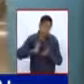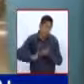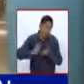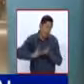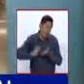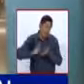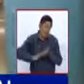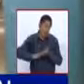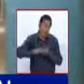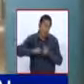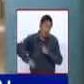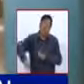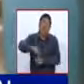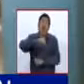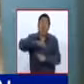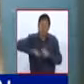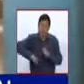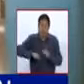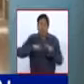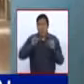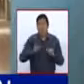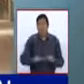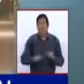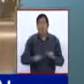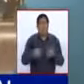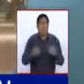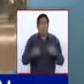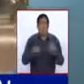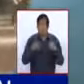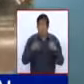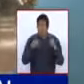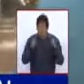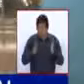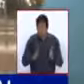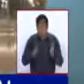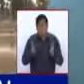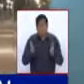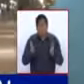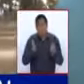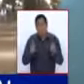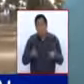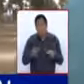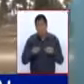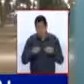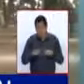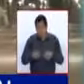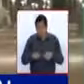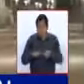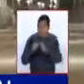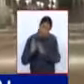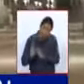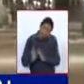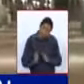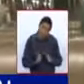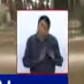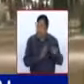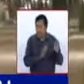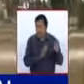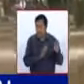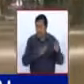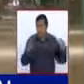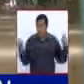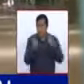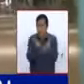patentes para que alrededor haya asentamientos comerciantes para que se pueda mantener el orden del